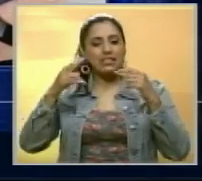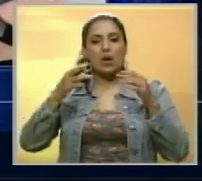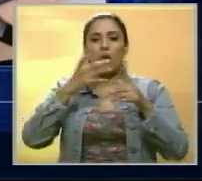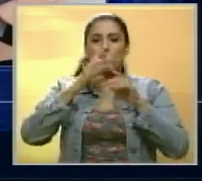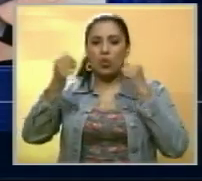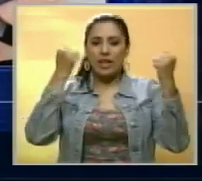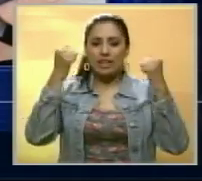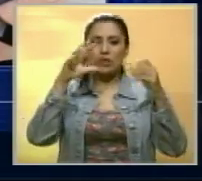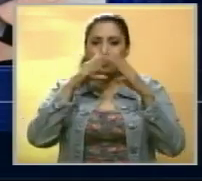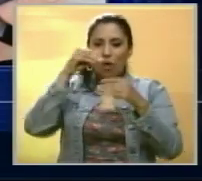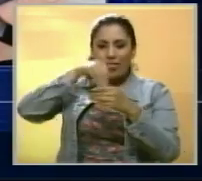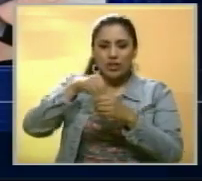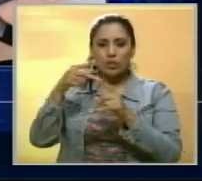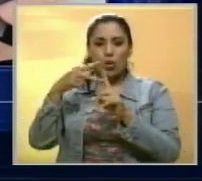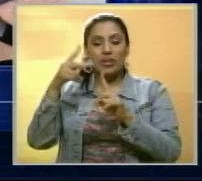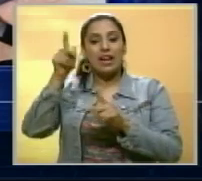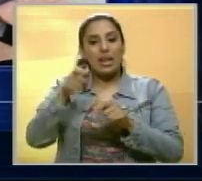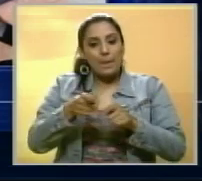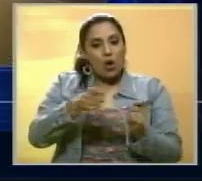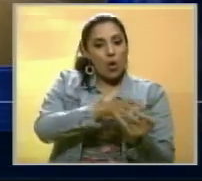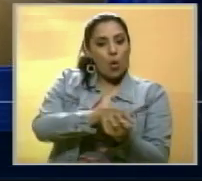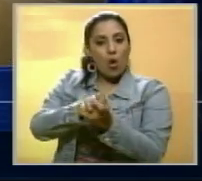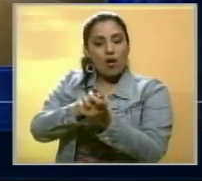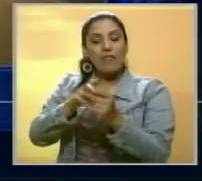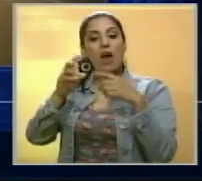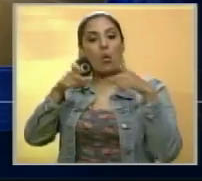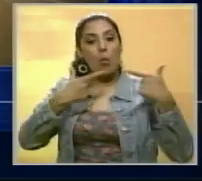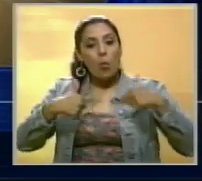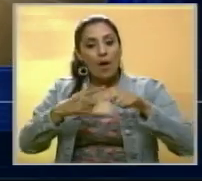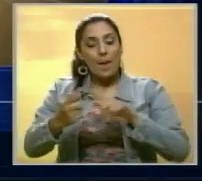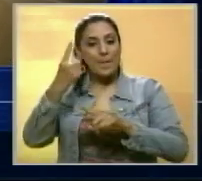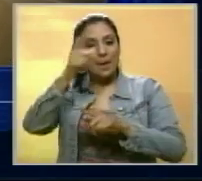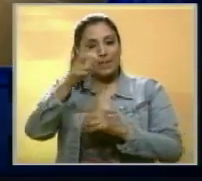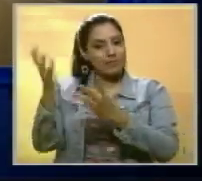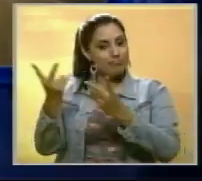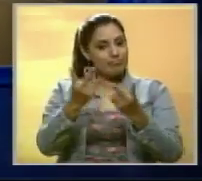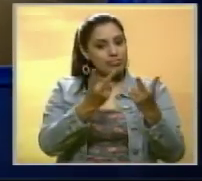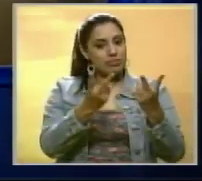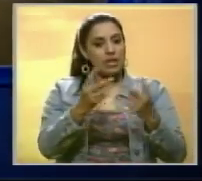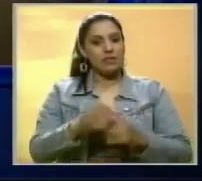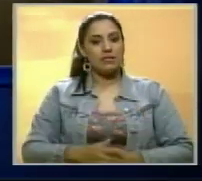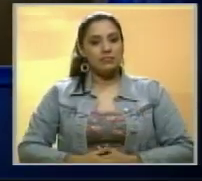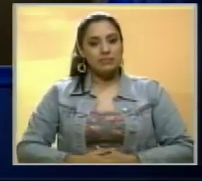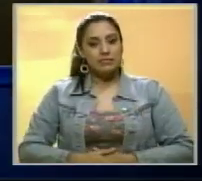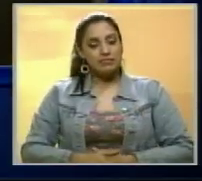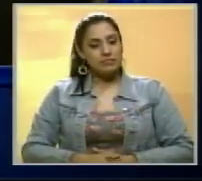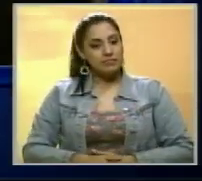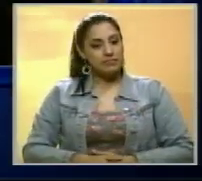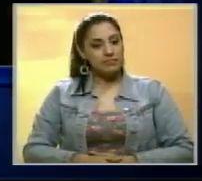y gimnasio, aparte del campo de golf, que será uno de los principales atractivos del lugar.